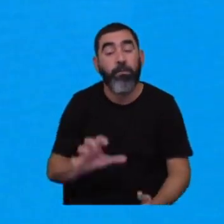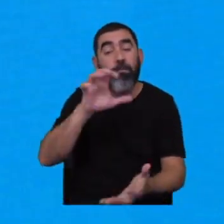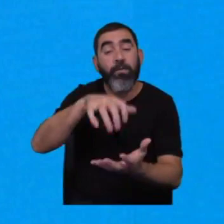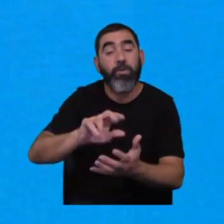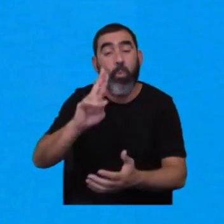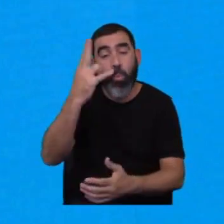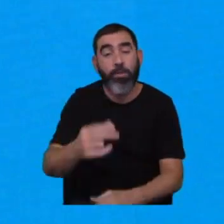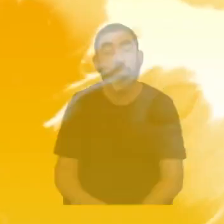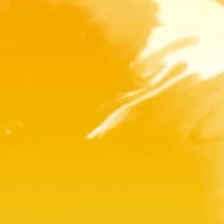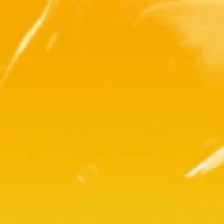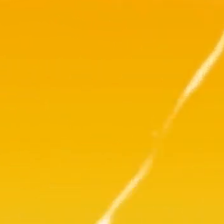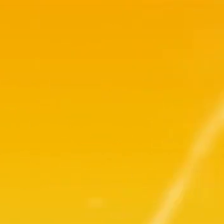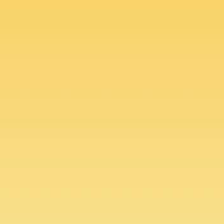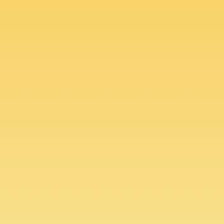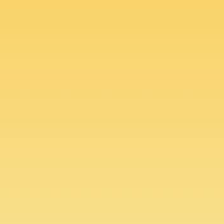uruguaya.